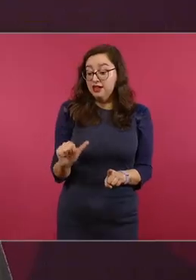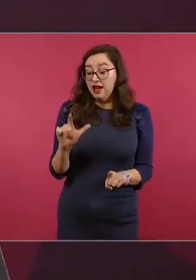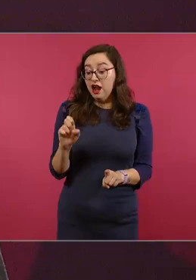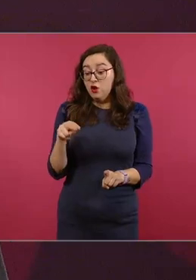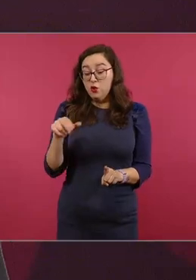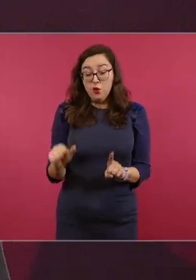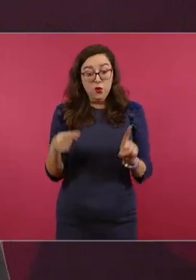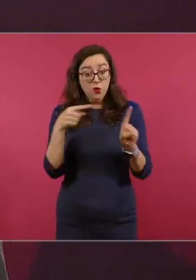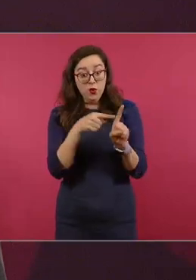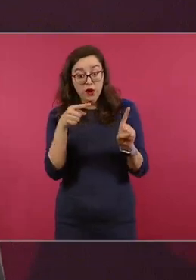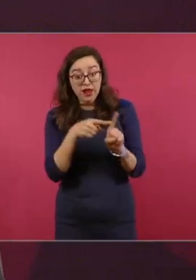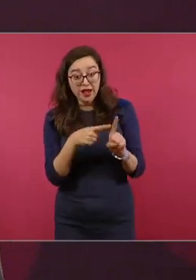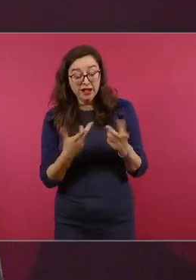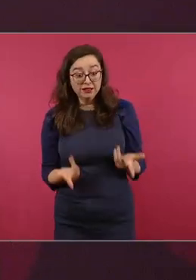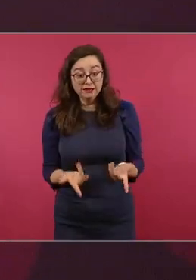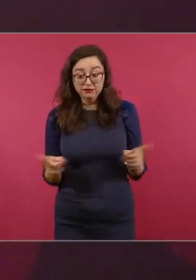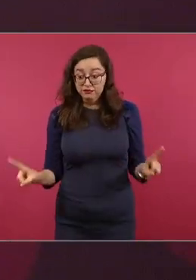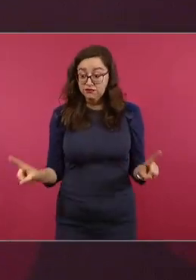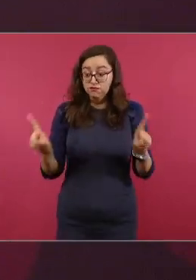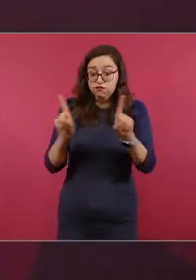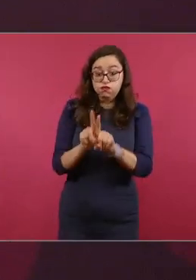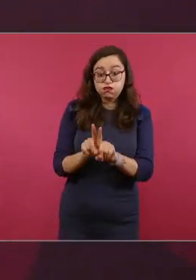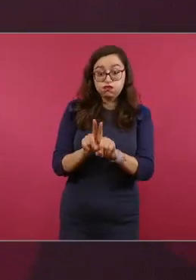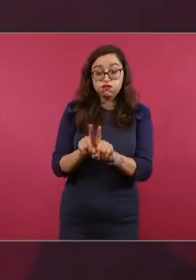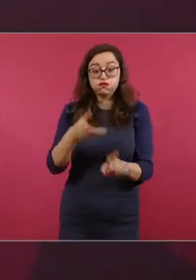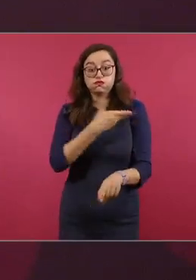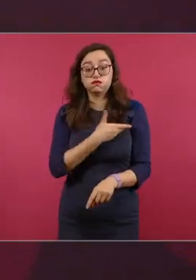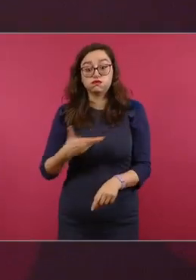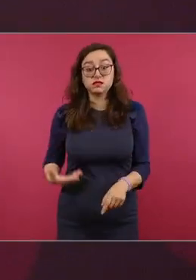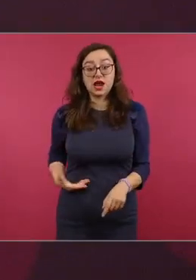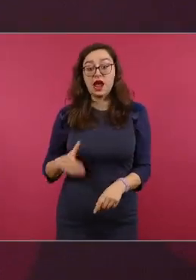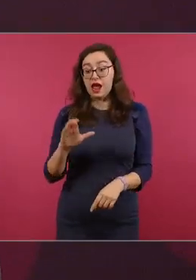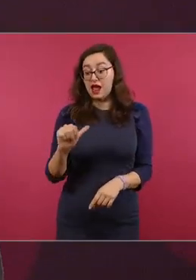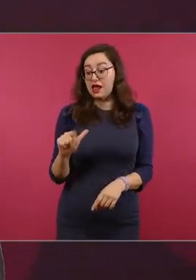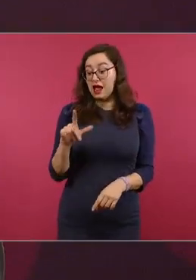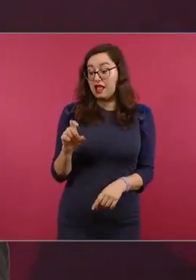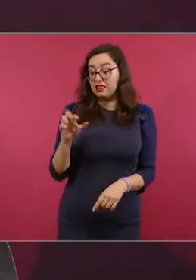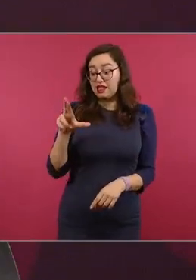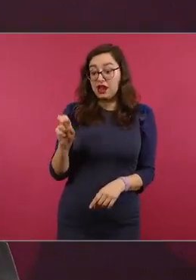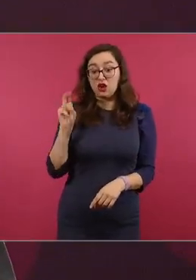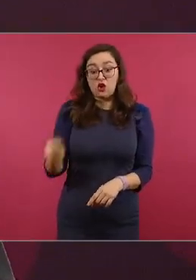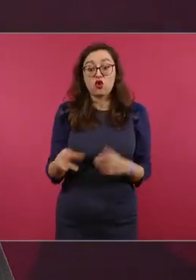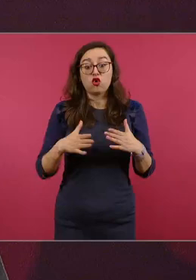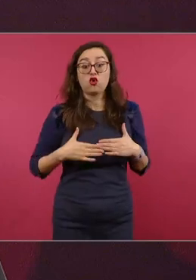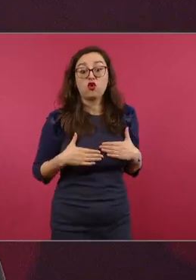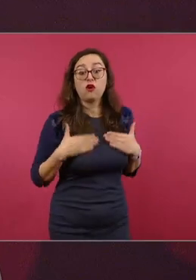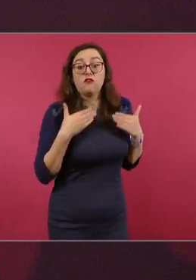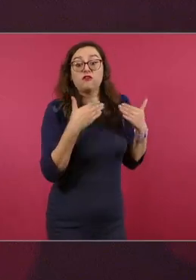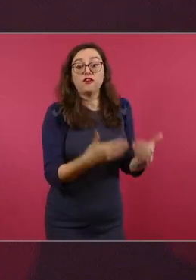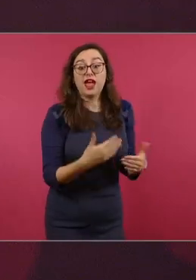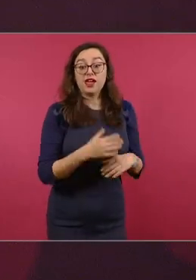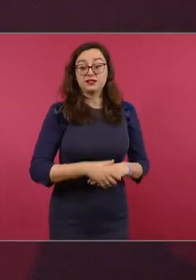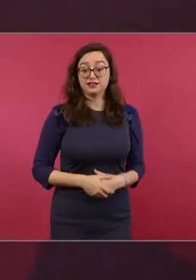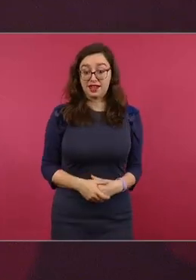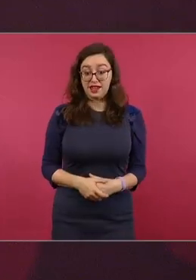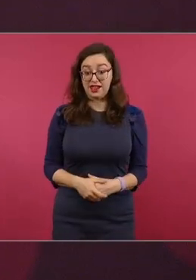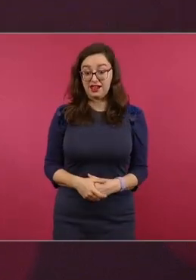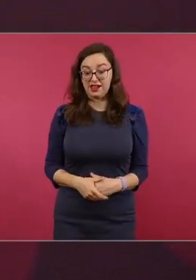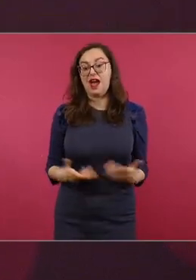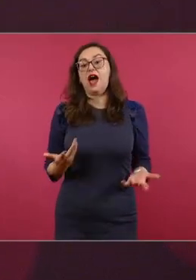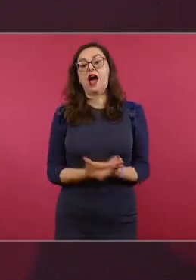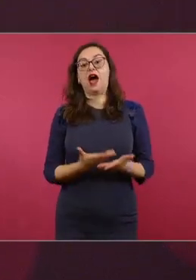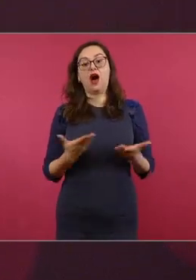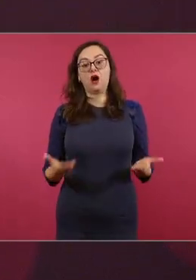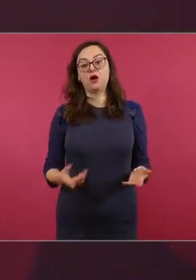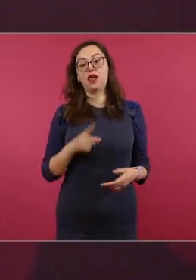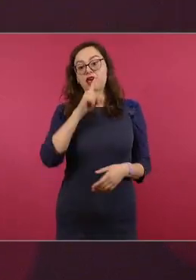además, su brazo derecho, su hombre de confianza, que está procesado en Estados